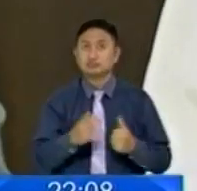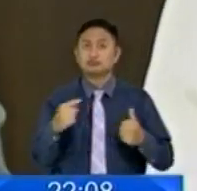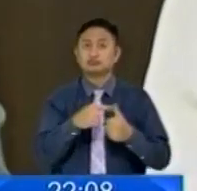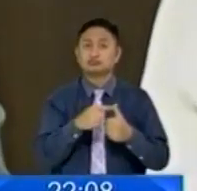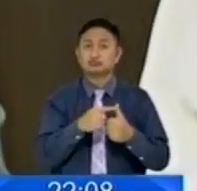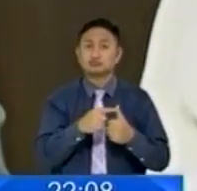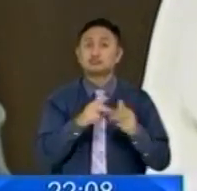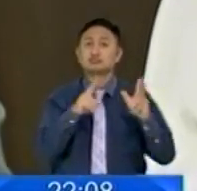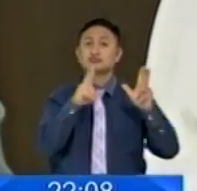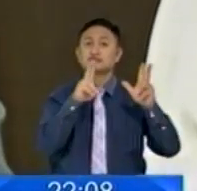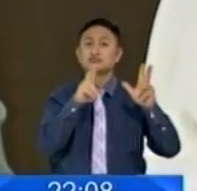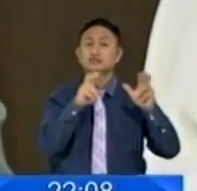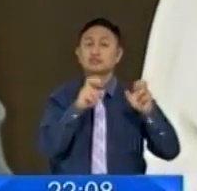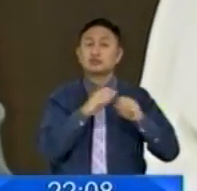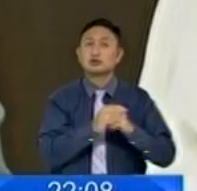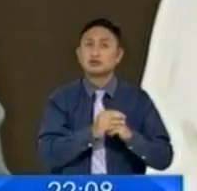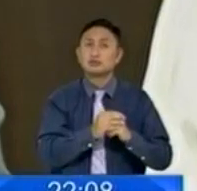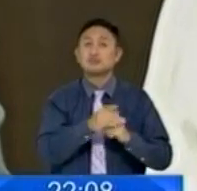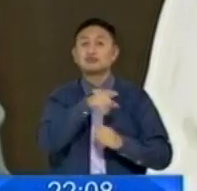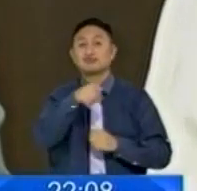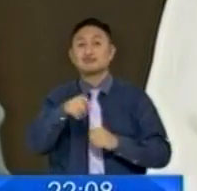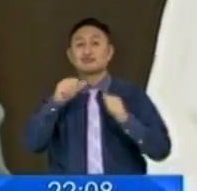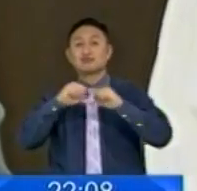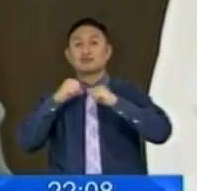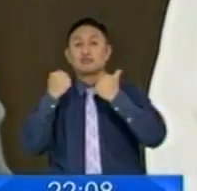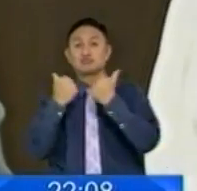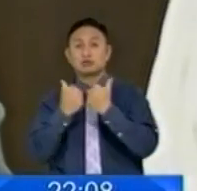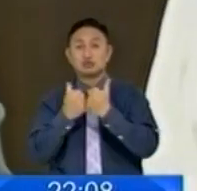Estos hechos se dieron mientras la actual asambleísta fue